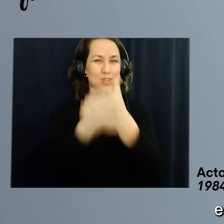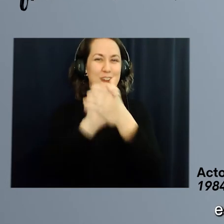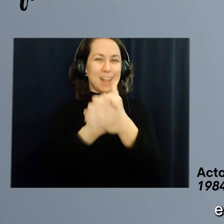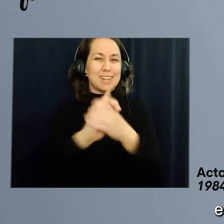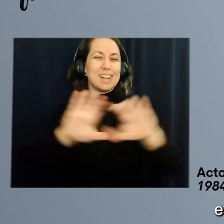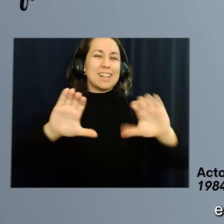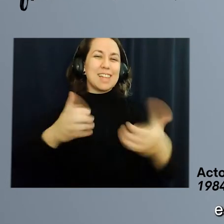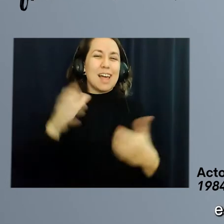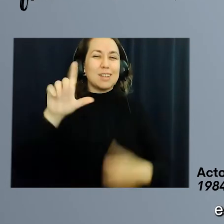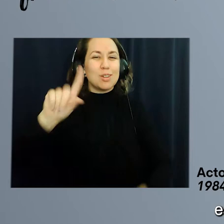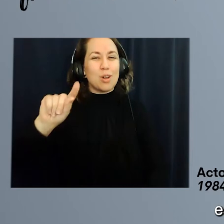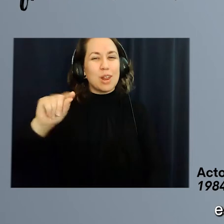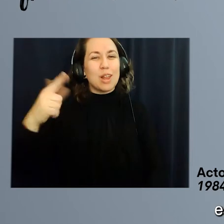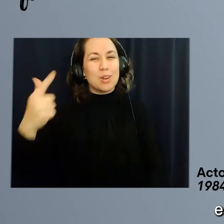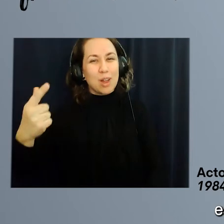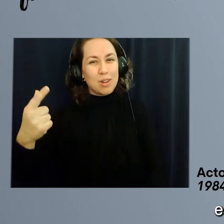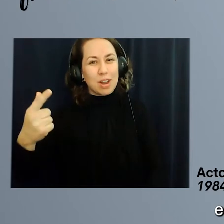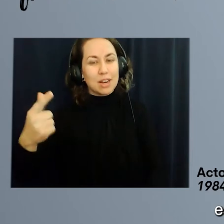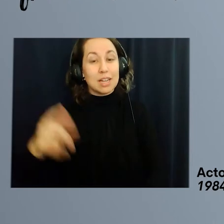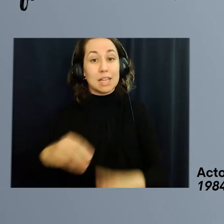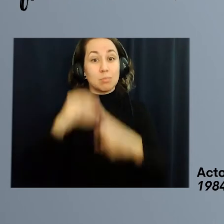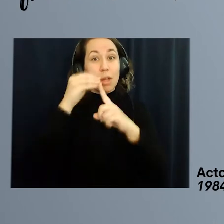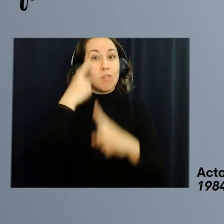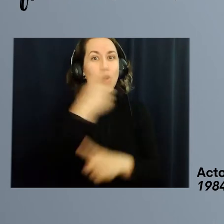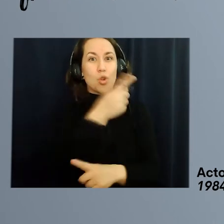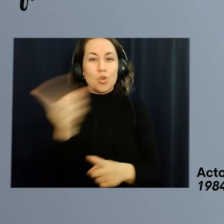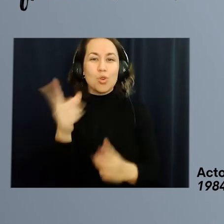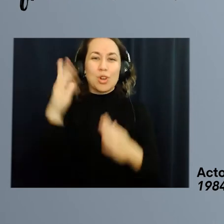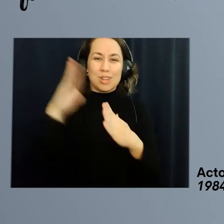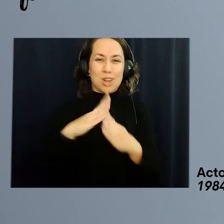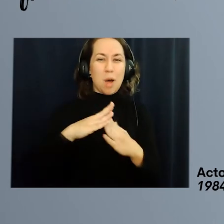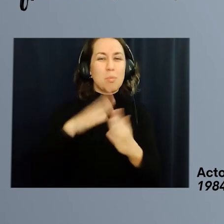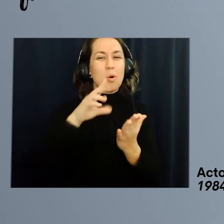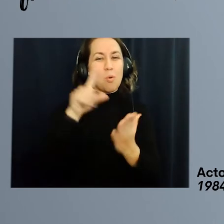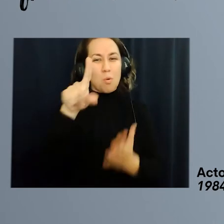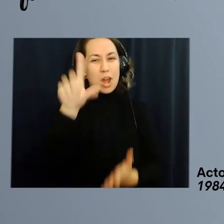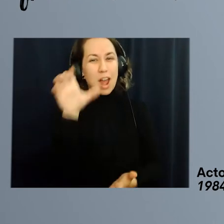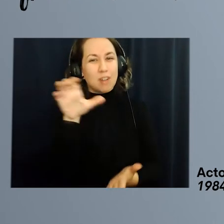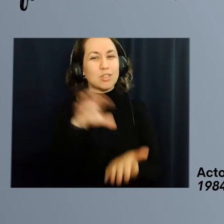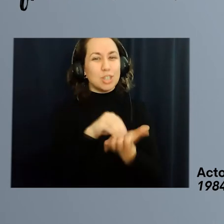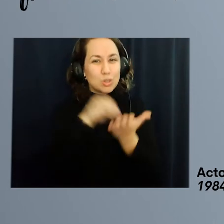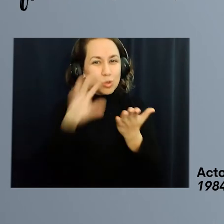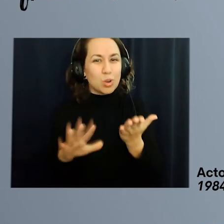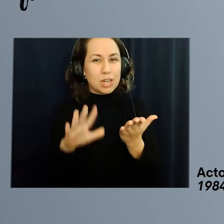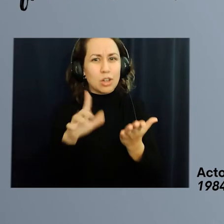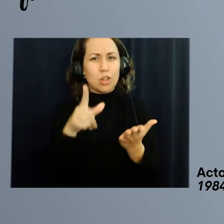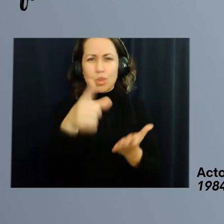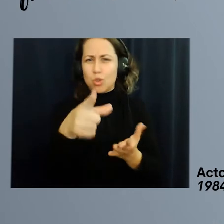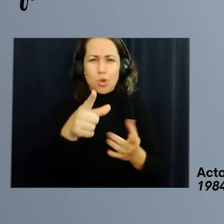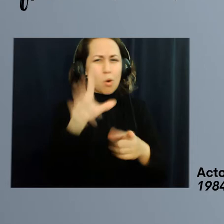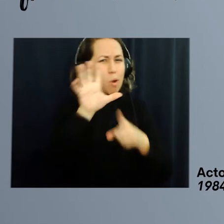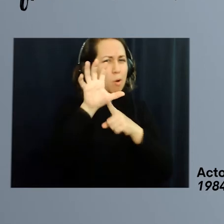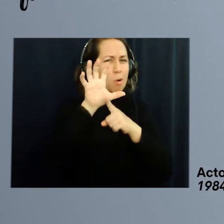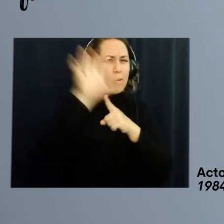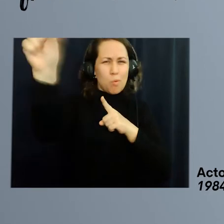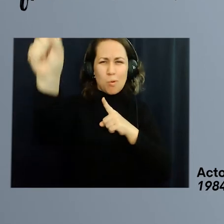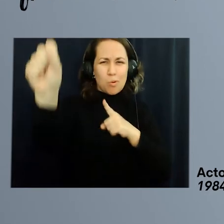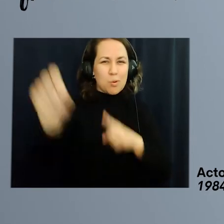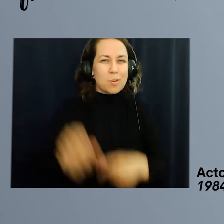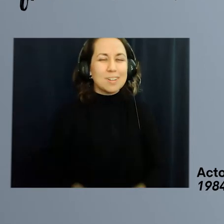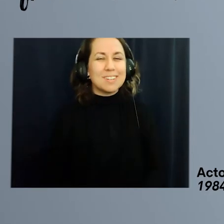Congratulations, class of 2021, especially for you top 100 kids. who have just crushed it out of the